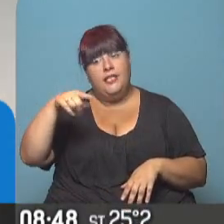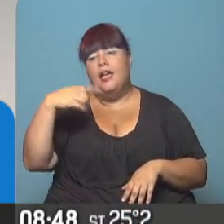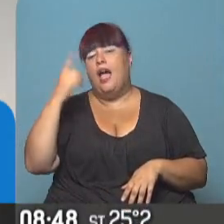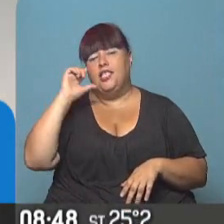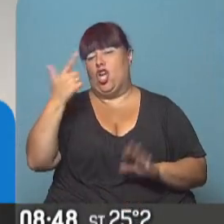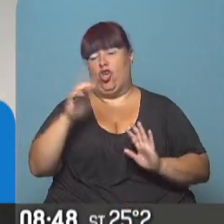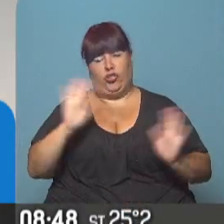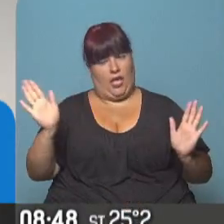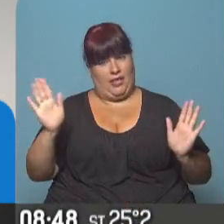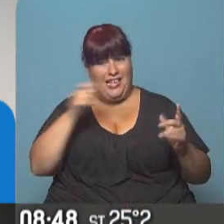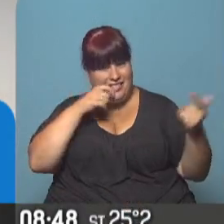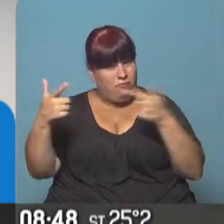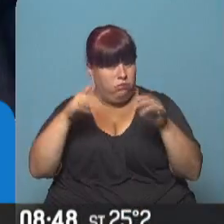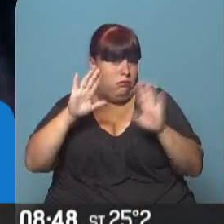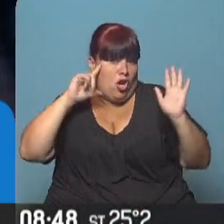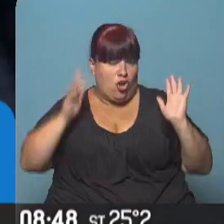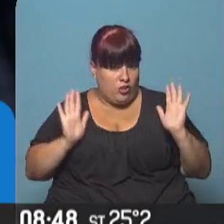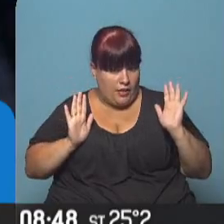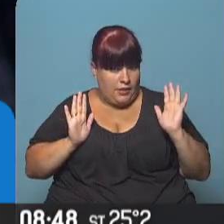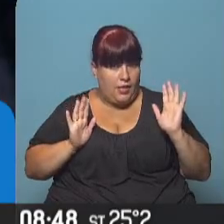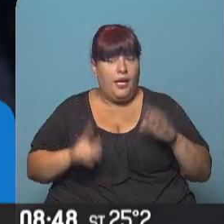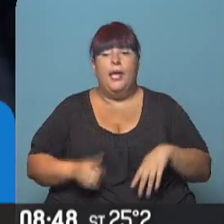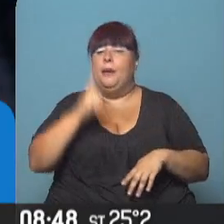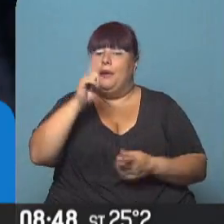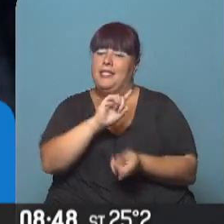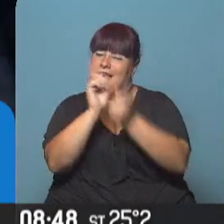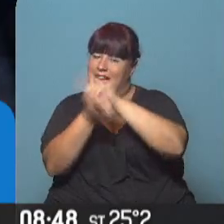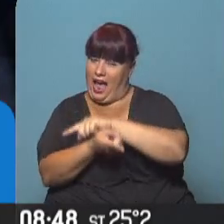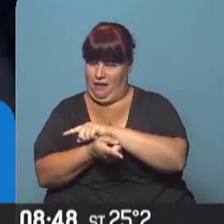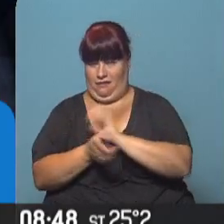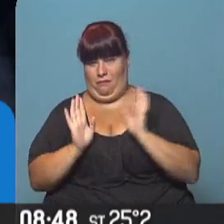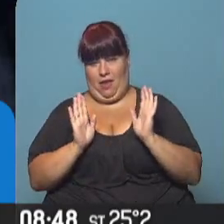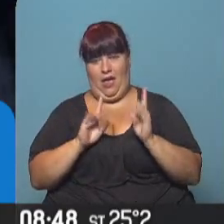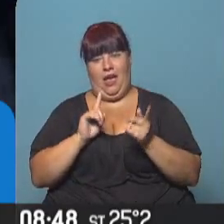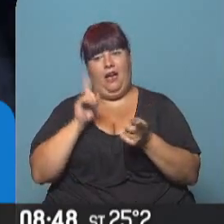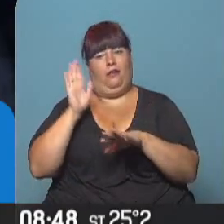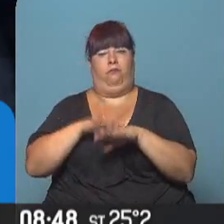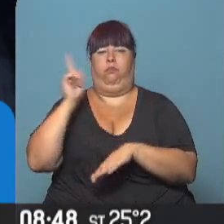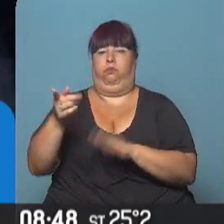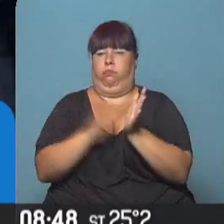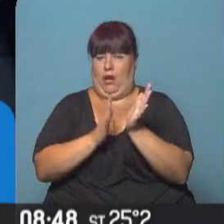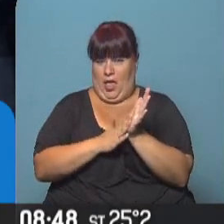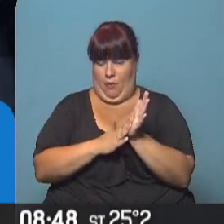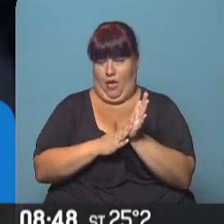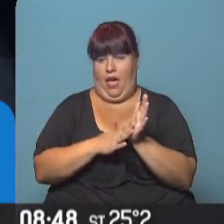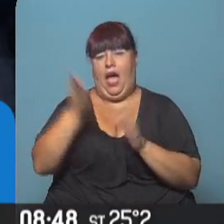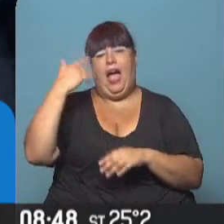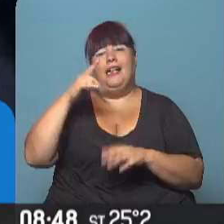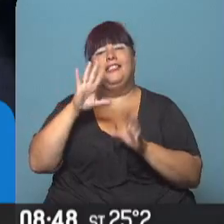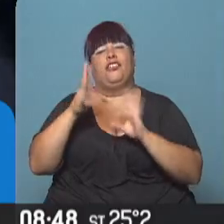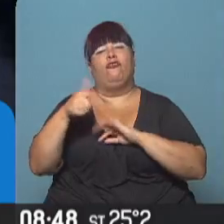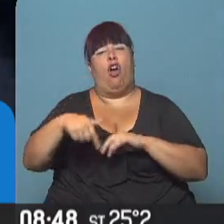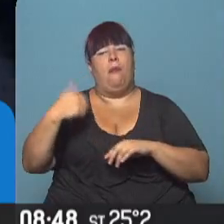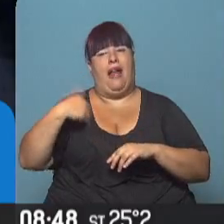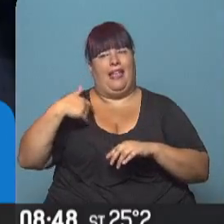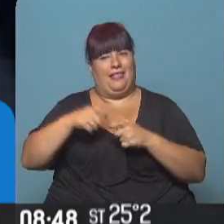es culpable en un enfrentamiento. El principio es invertir la carga de la prueba que se había hecho doctrina